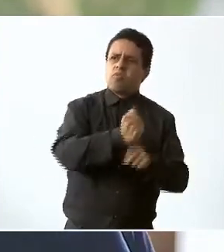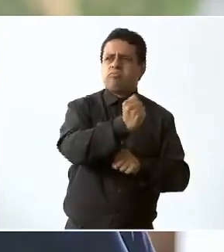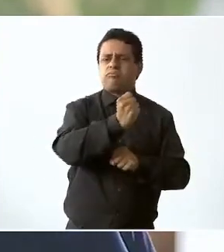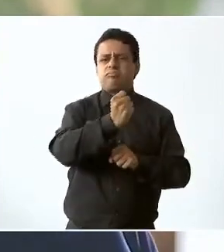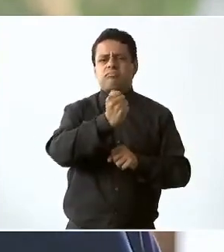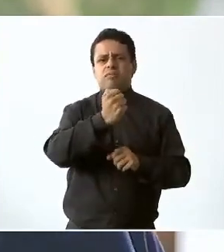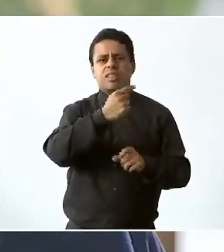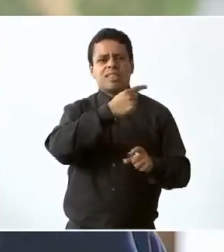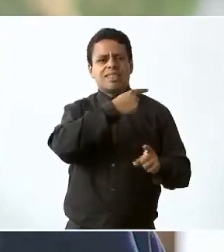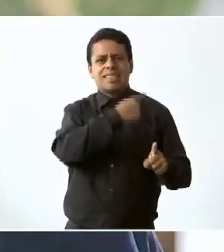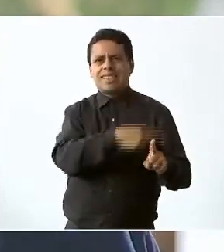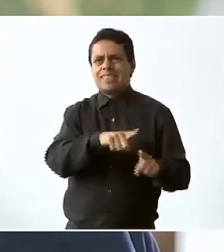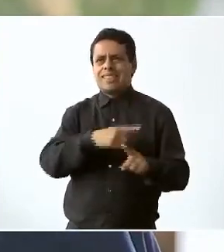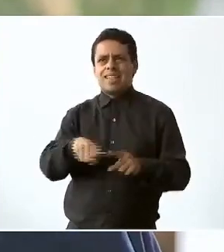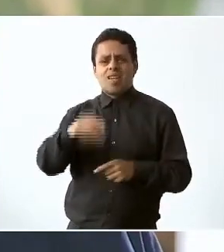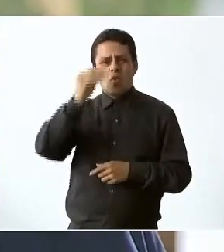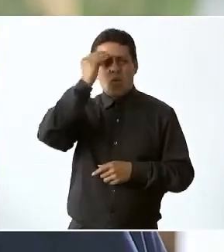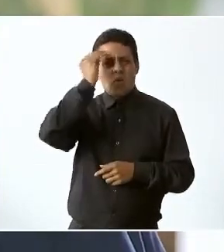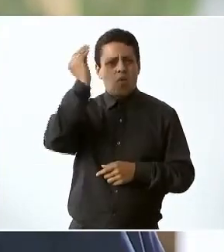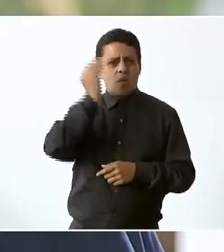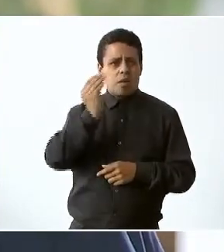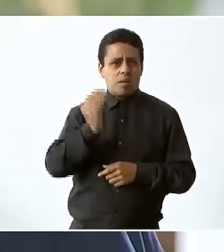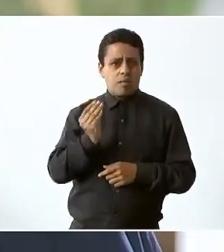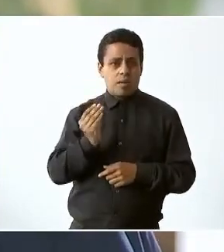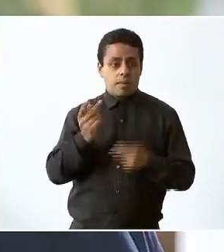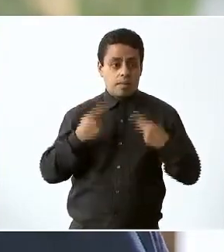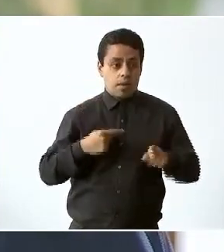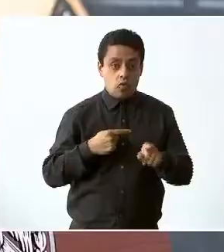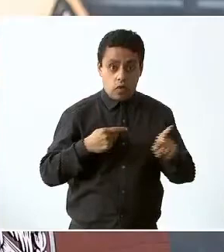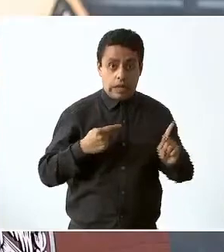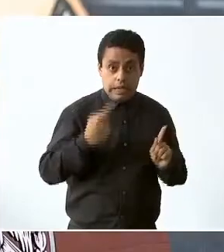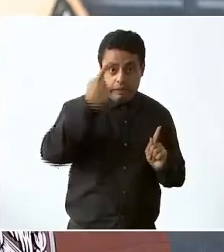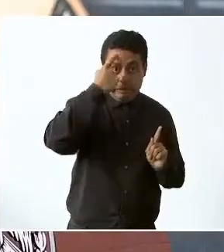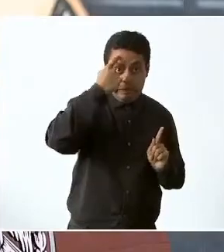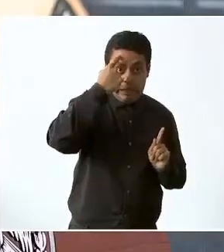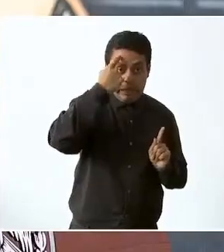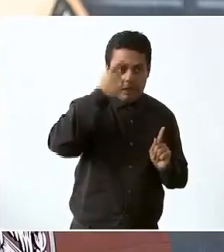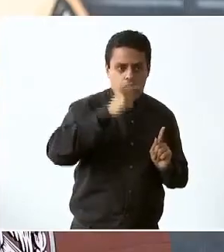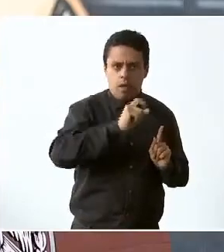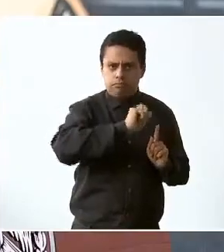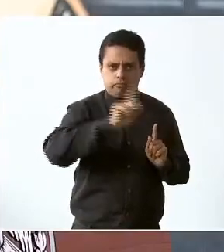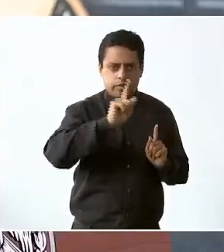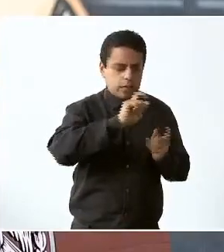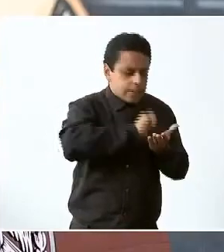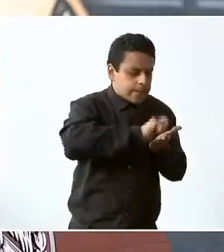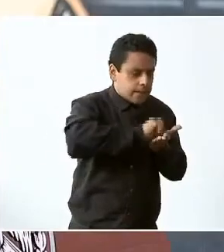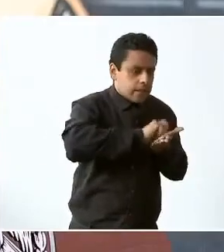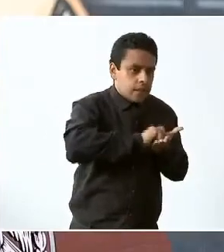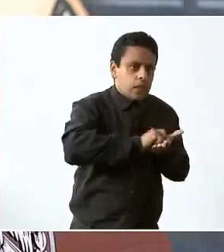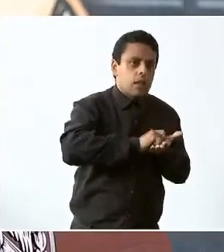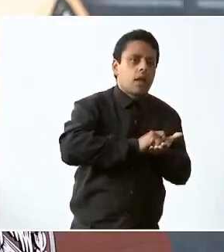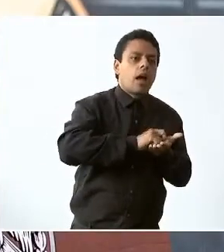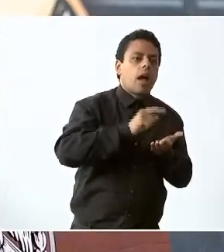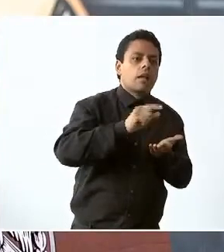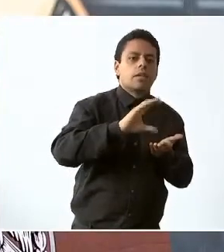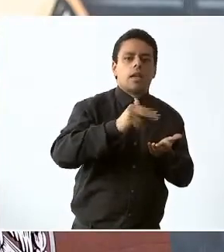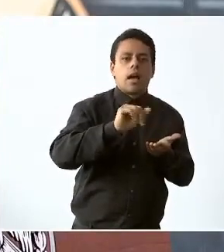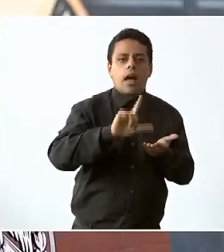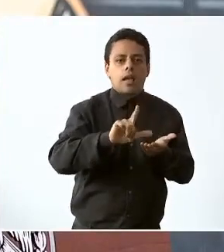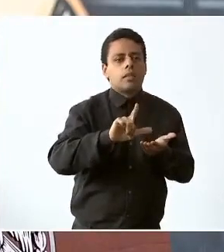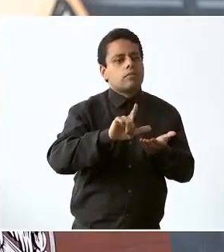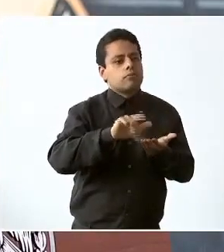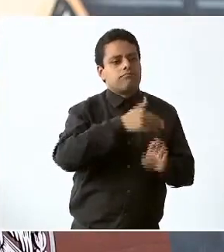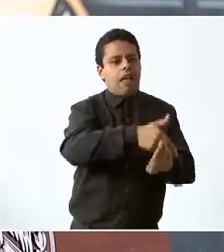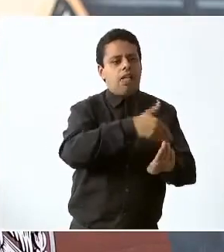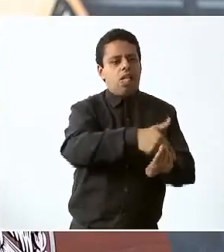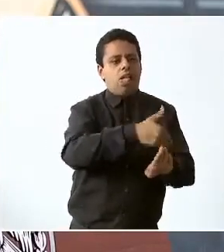más calurosas de la intelectualidad mexicana le llovían al Chacal